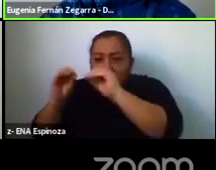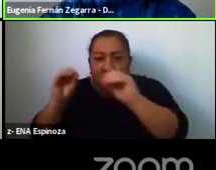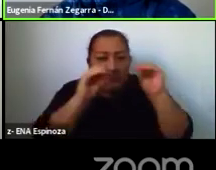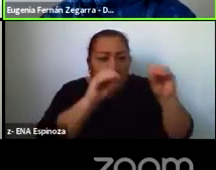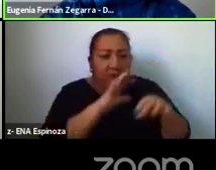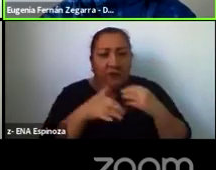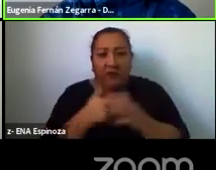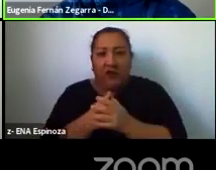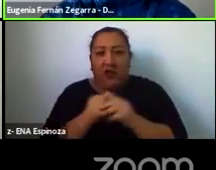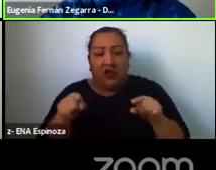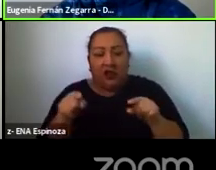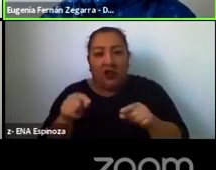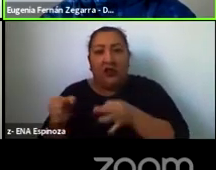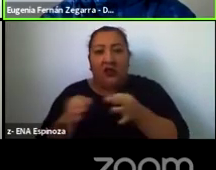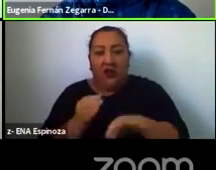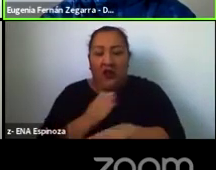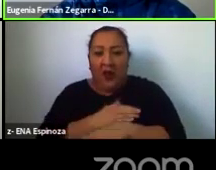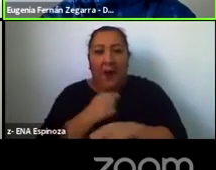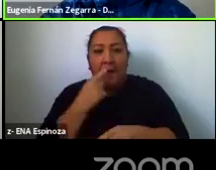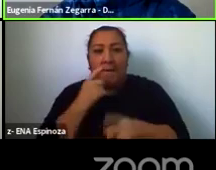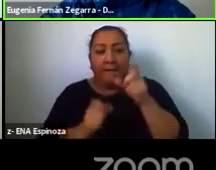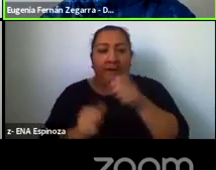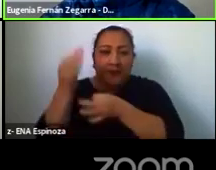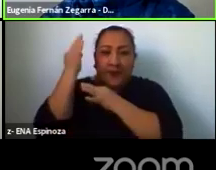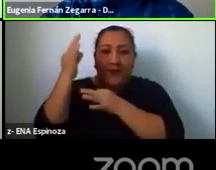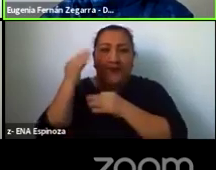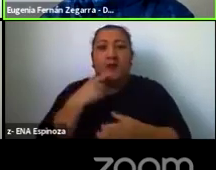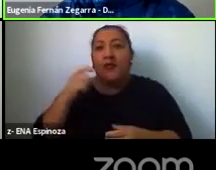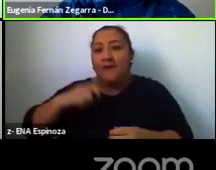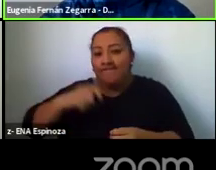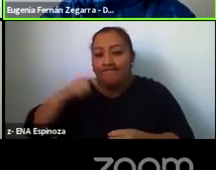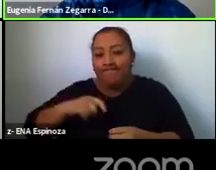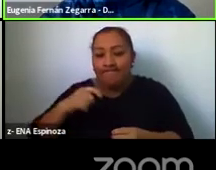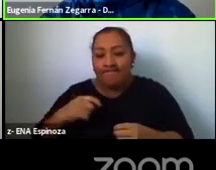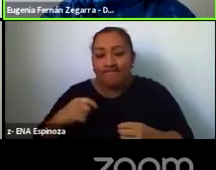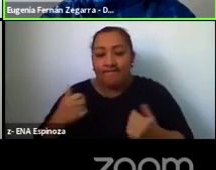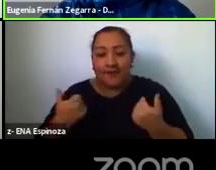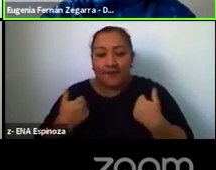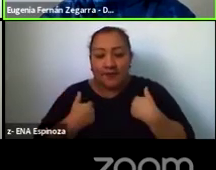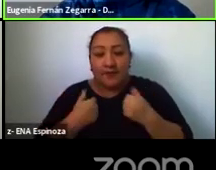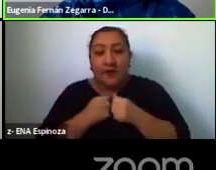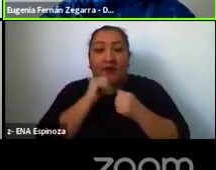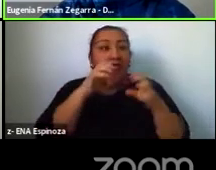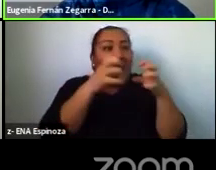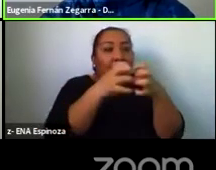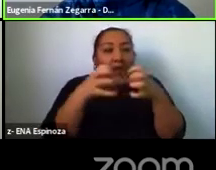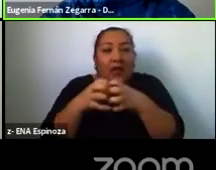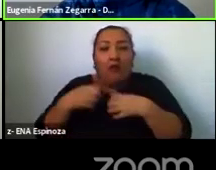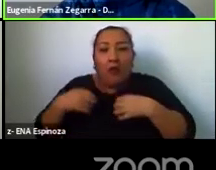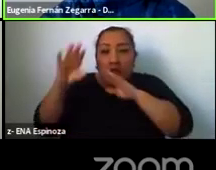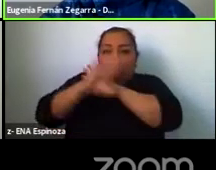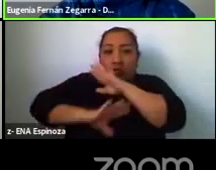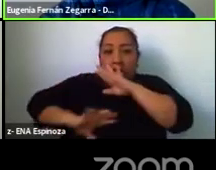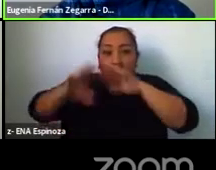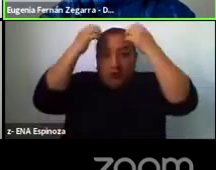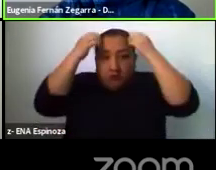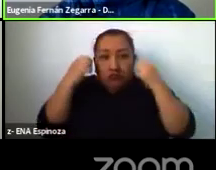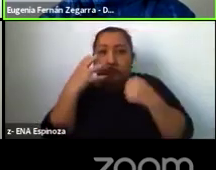implica, como bien lo han señalado los expositores, la necesidad de contar con equipos de protección, pero sobre